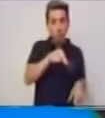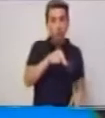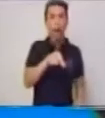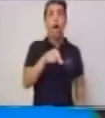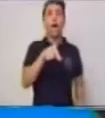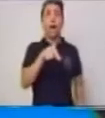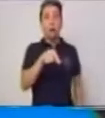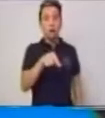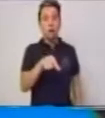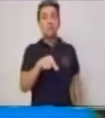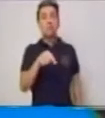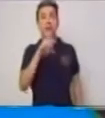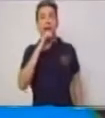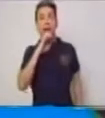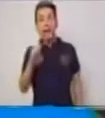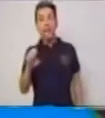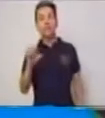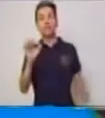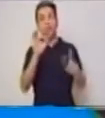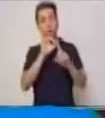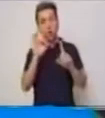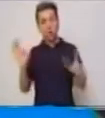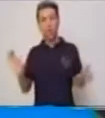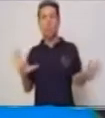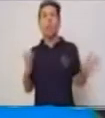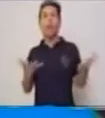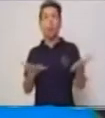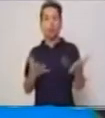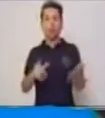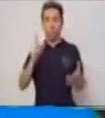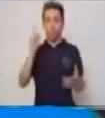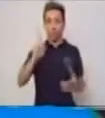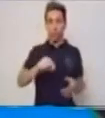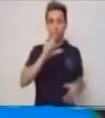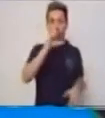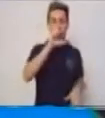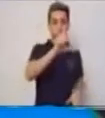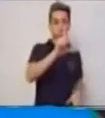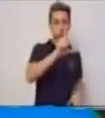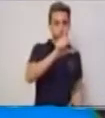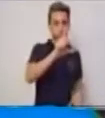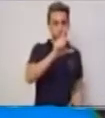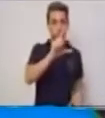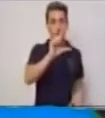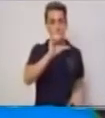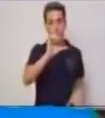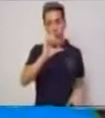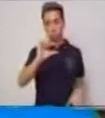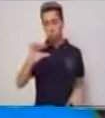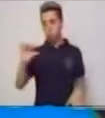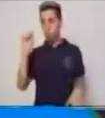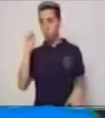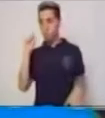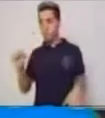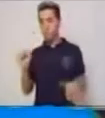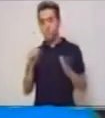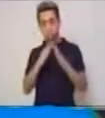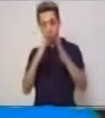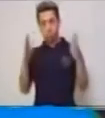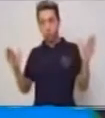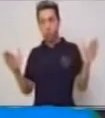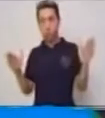oración, mayúscula inicial, punto al final. Utilicemos nuestros